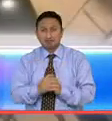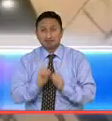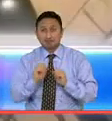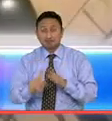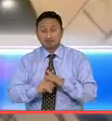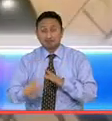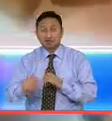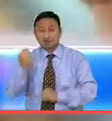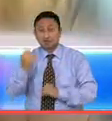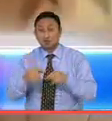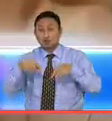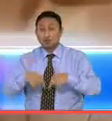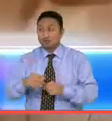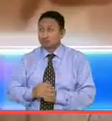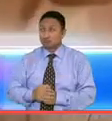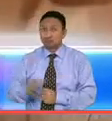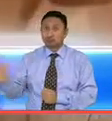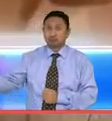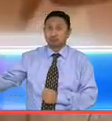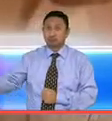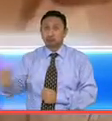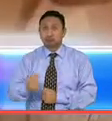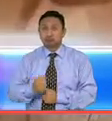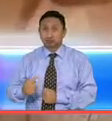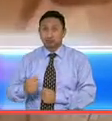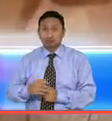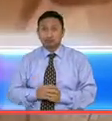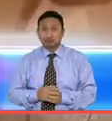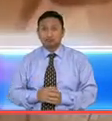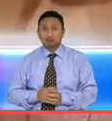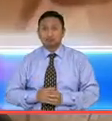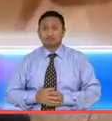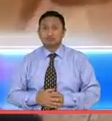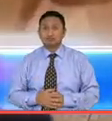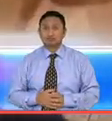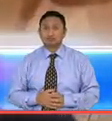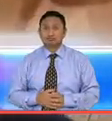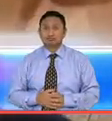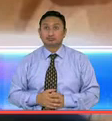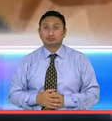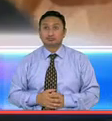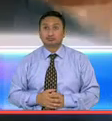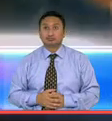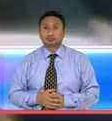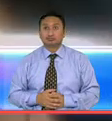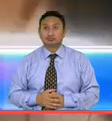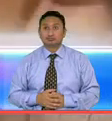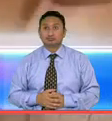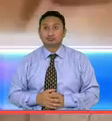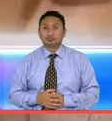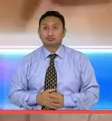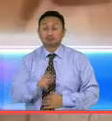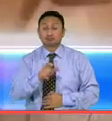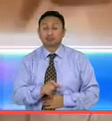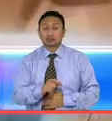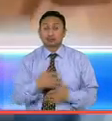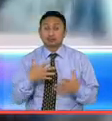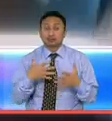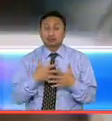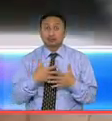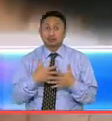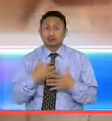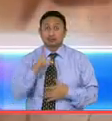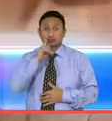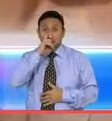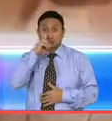incluso el último cerró la puerta para que no sospechen lo que pasaba al interior. Luego de la amarga experiencia, los asustados clientes y los empleados del